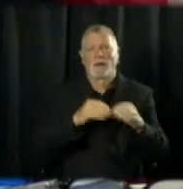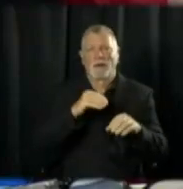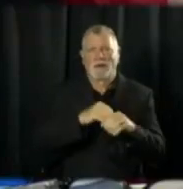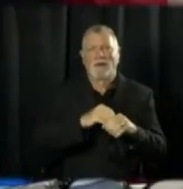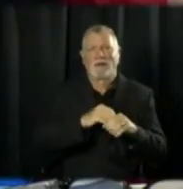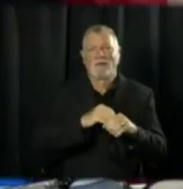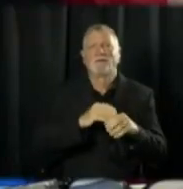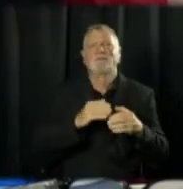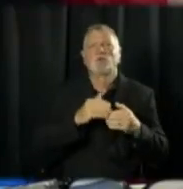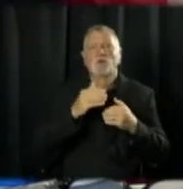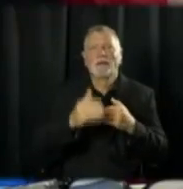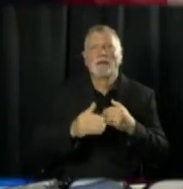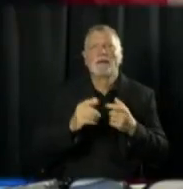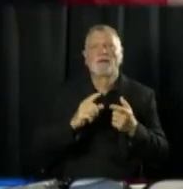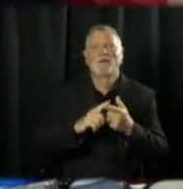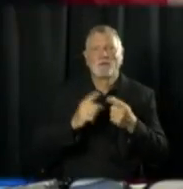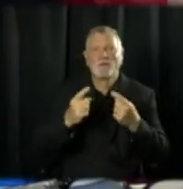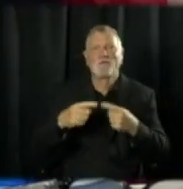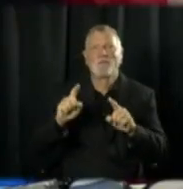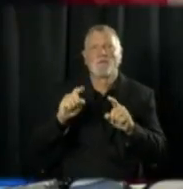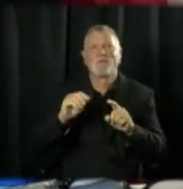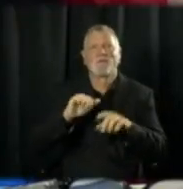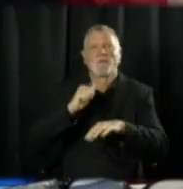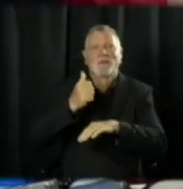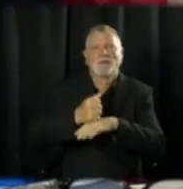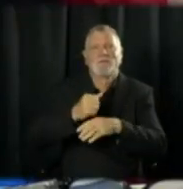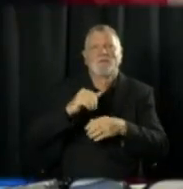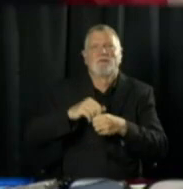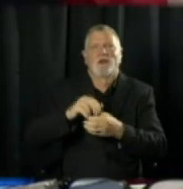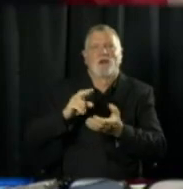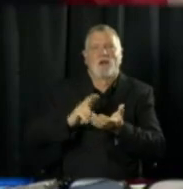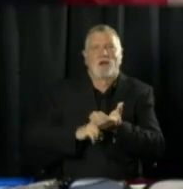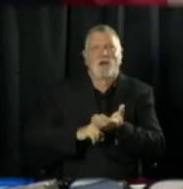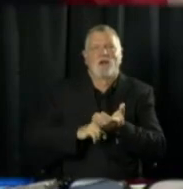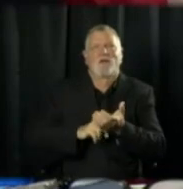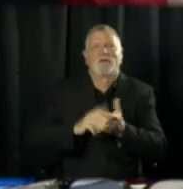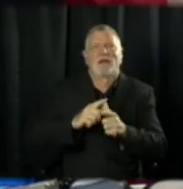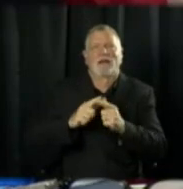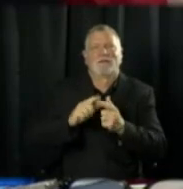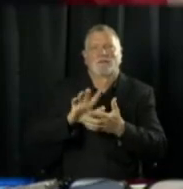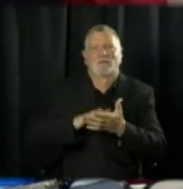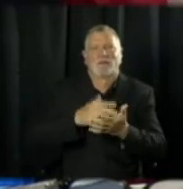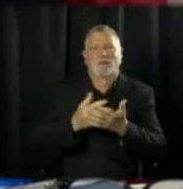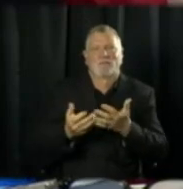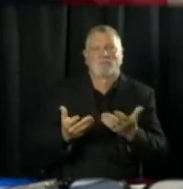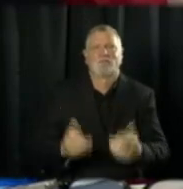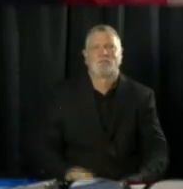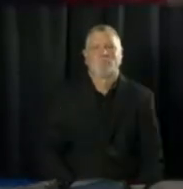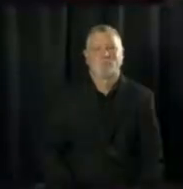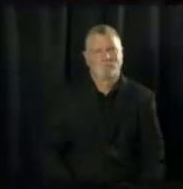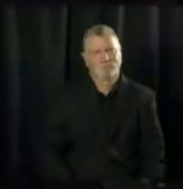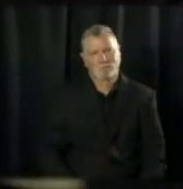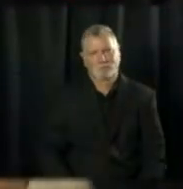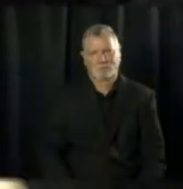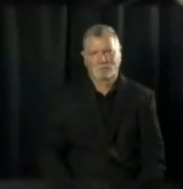condiciones que tienen que establecer para cubrir con la implantación del contrato según el itinerario.